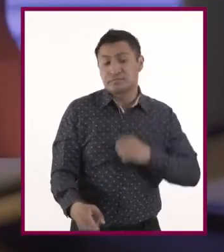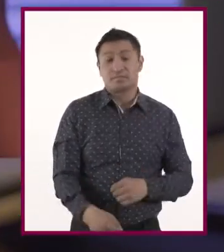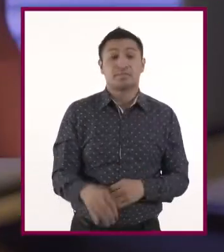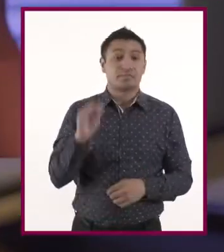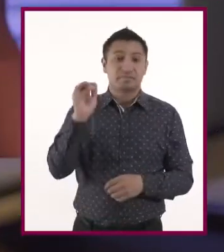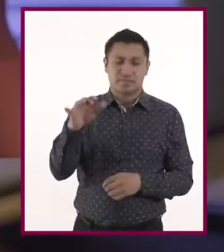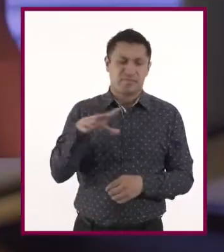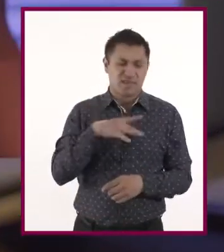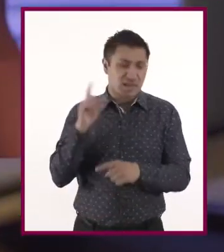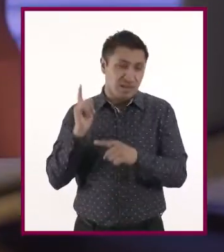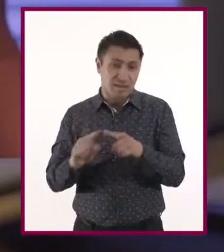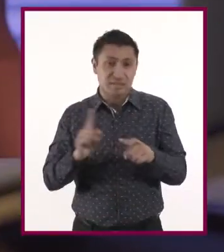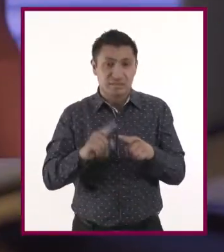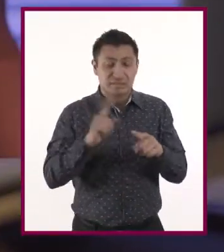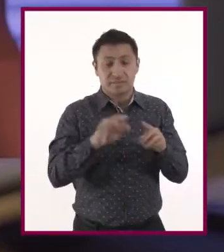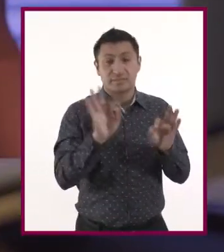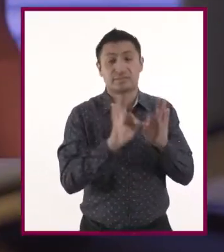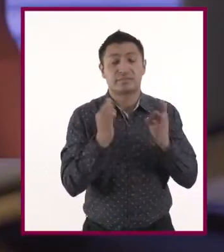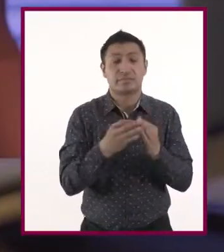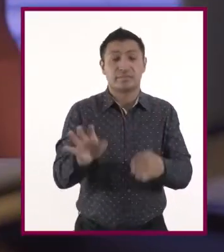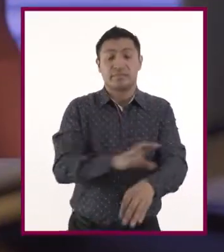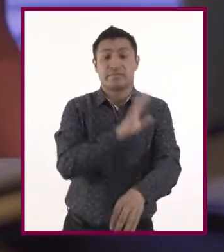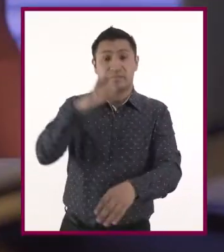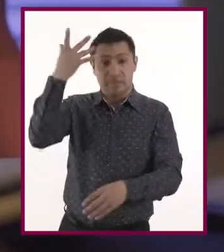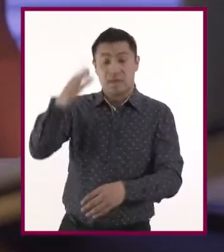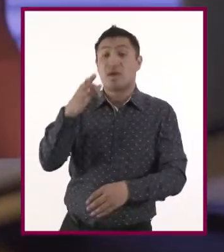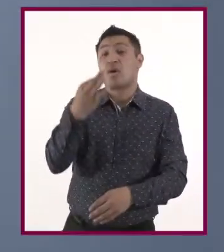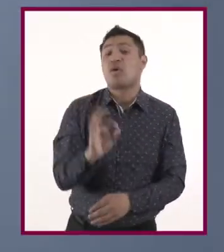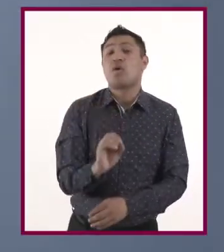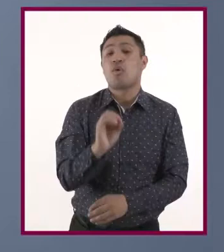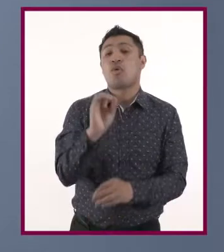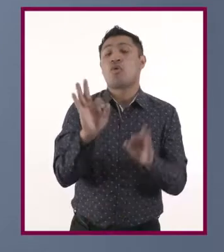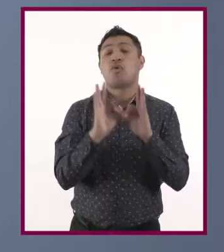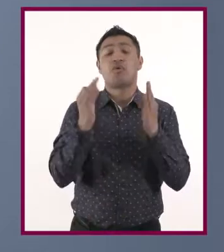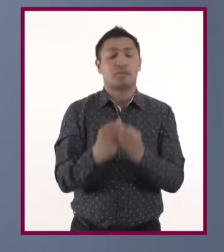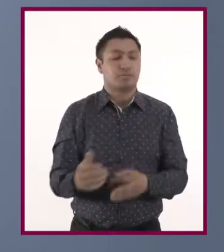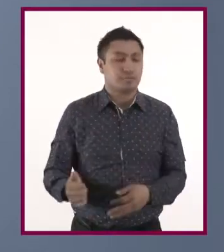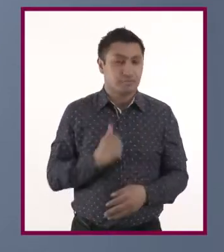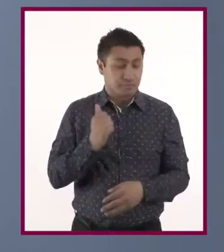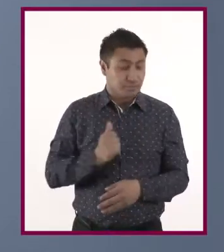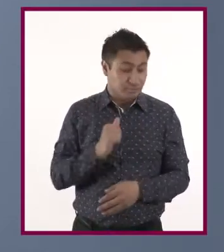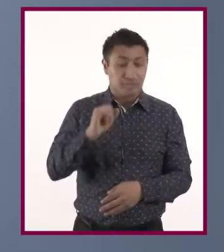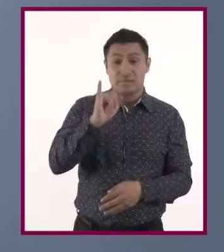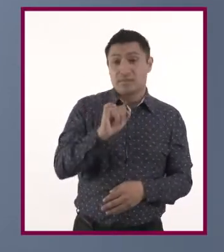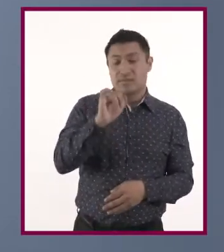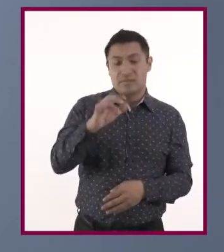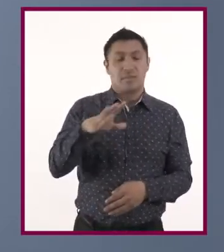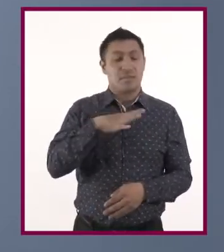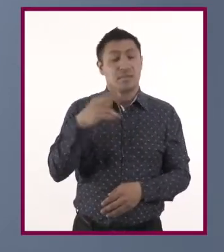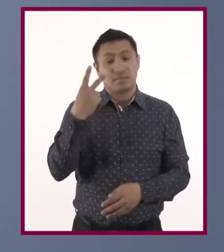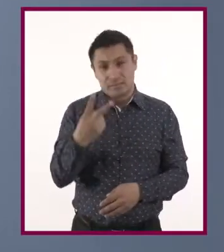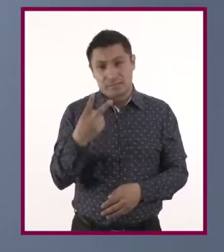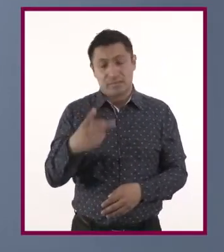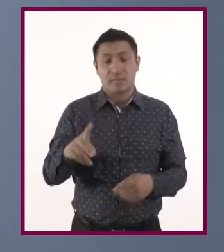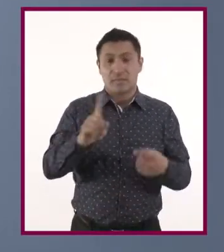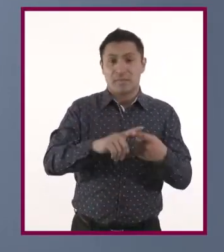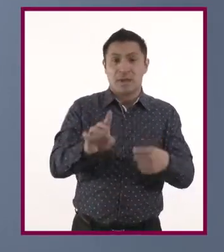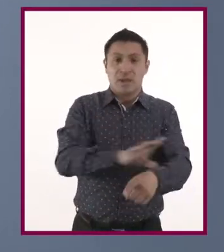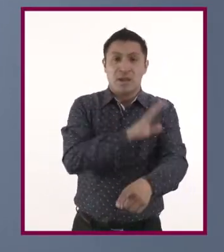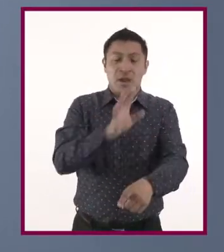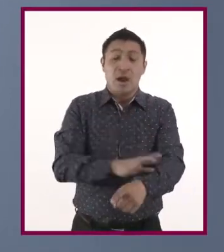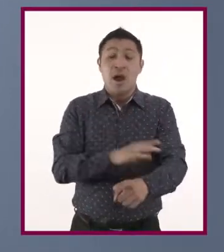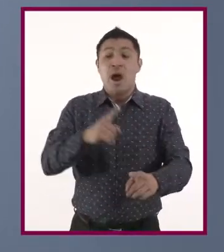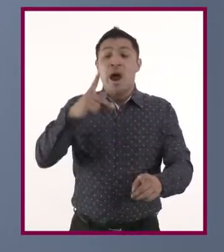Gerardo, ¿existen distintos tipos de energía solar o formas para aprovecharla? Sí, Shadani, pues básicamente dos. La energía solar